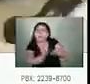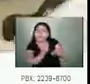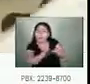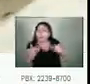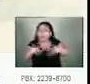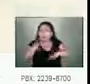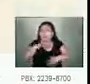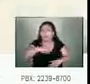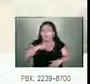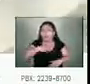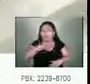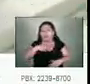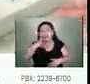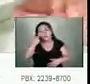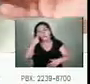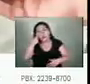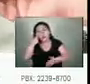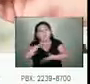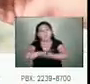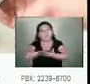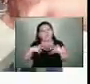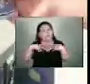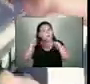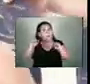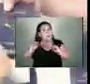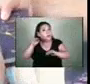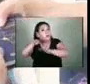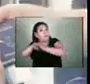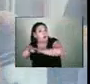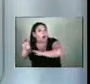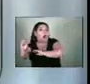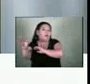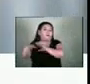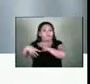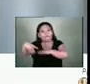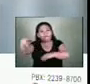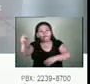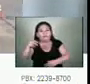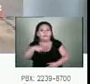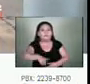y de las medidas de bioseguridad para entrar y salir del territorio.